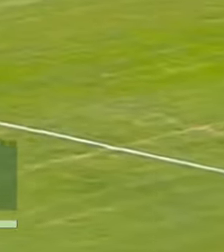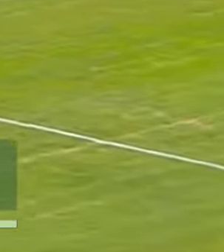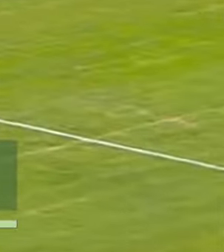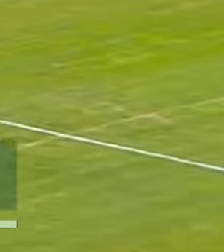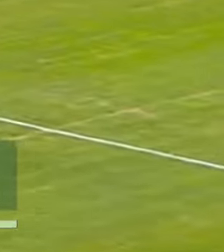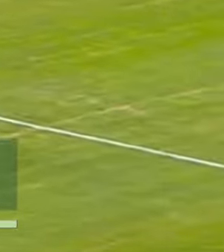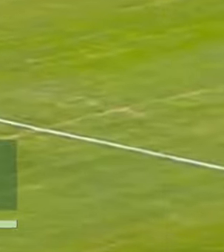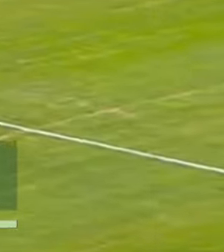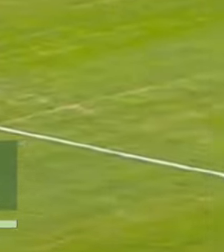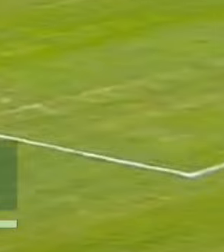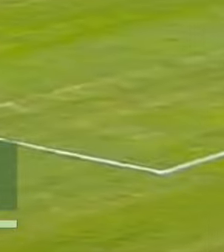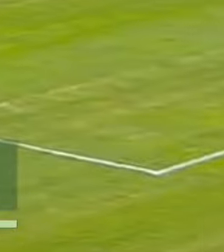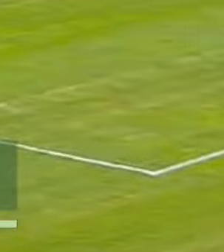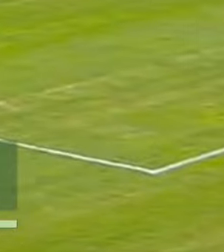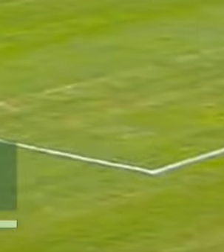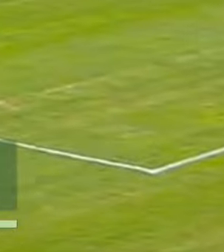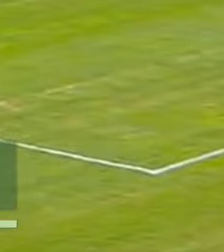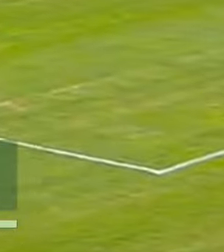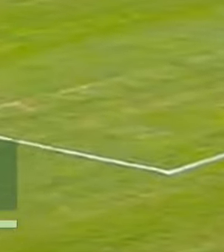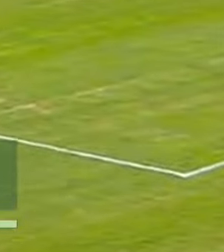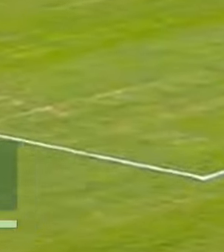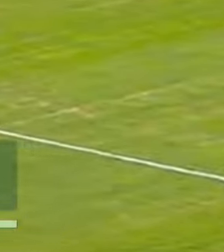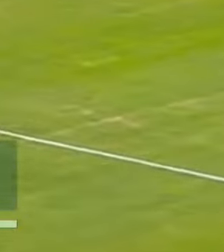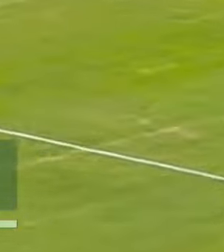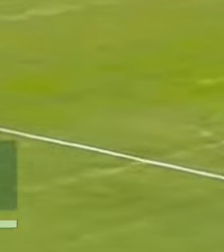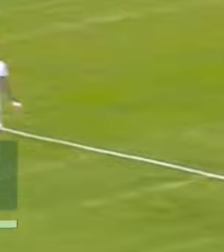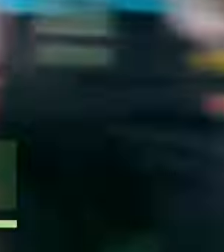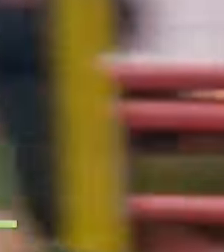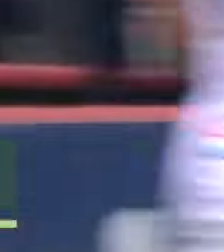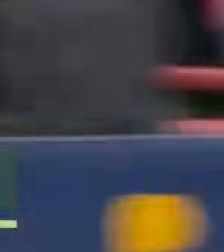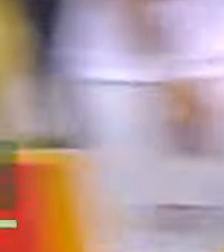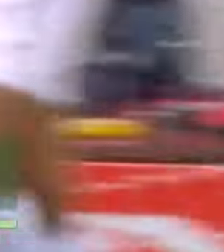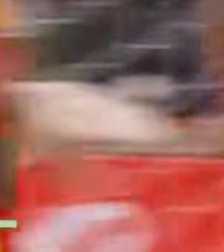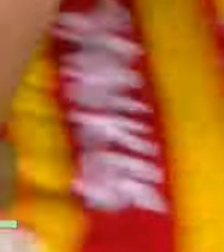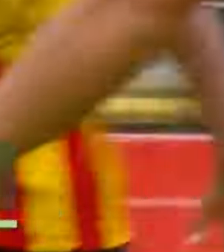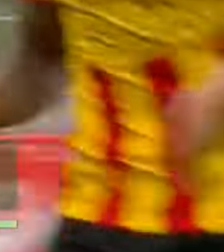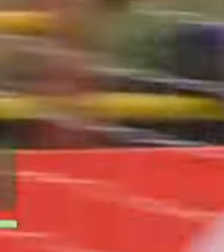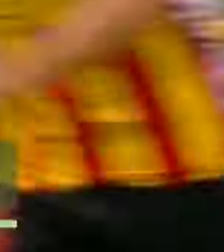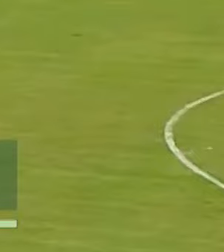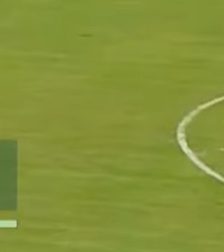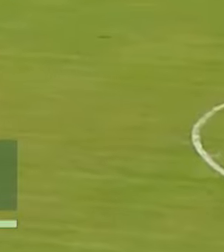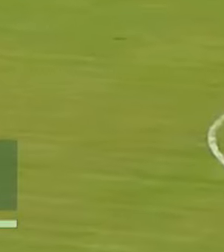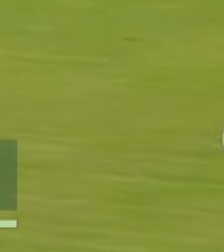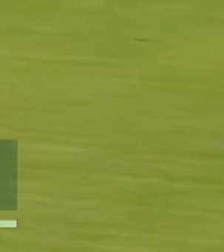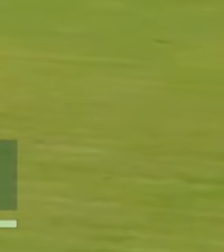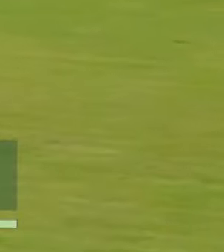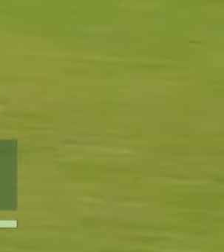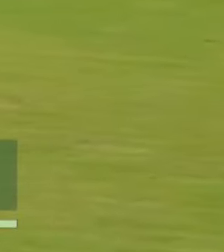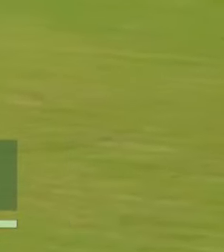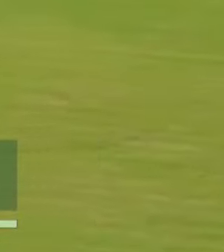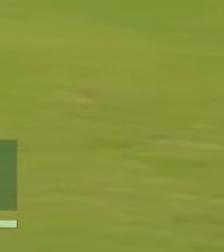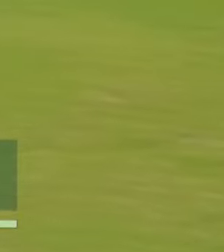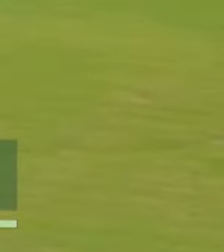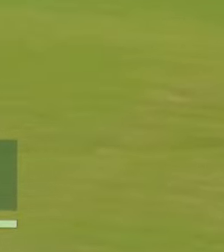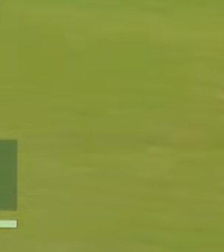número oo gran campeonato de Progreso que a los 3 minutos le ganó 1 a0 con este gol de Alex Silva a Boston